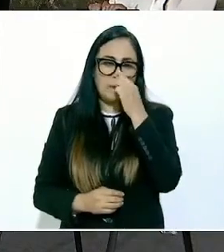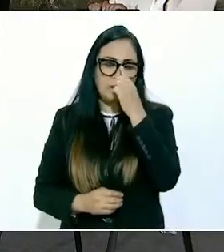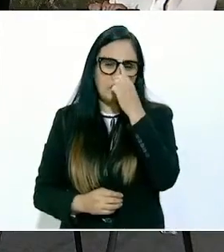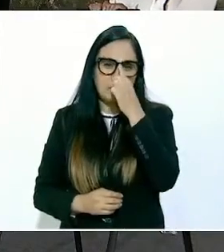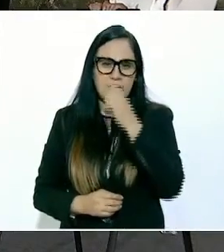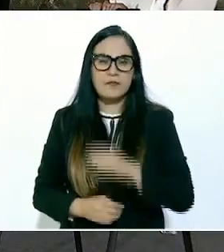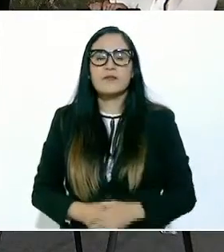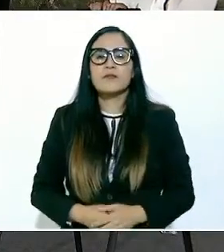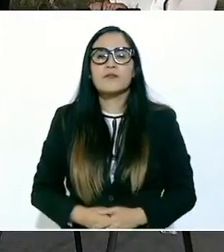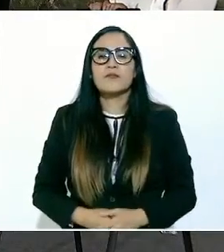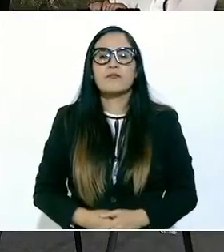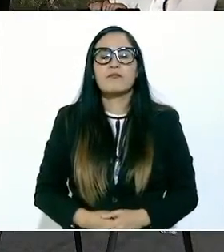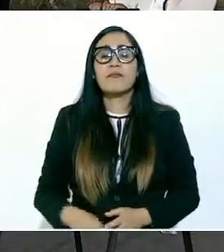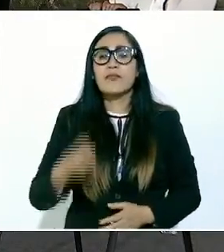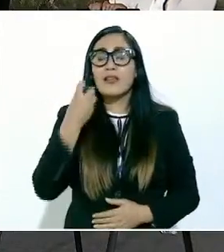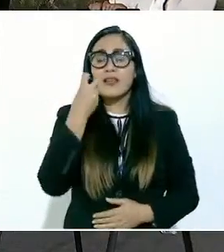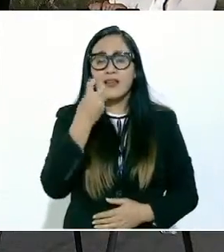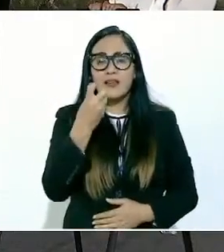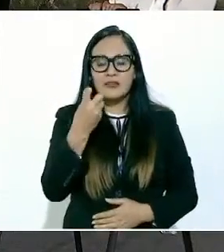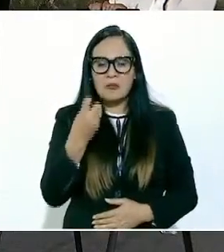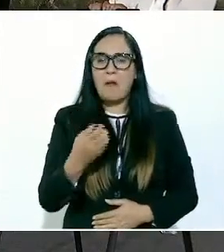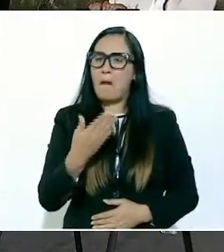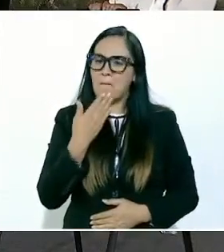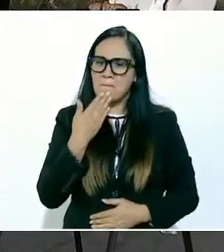afortunadamente con el incremento